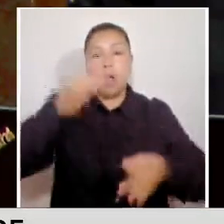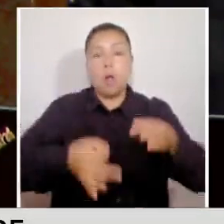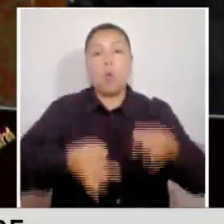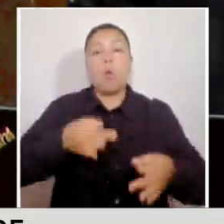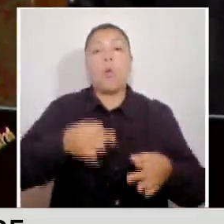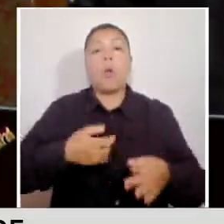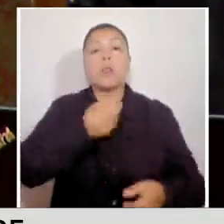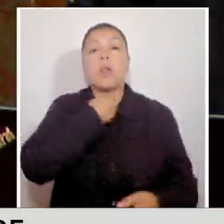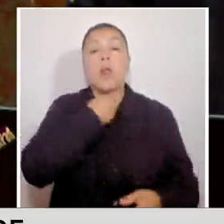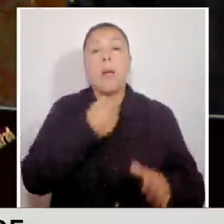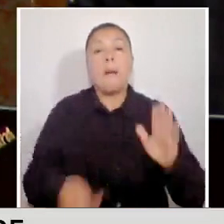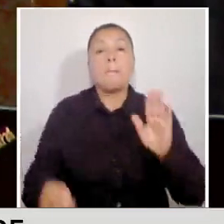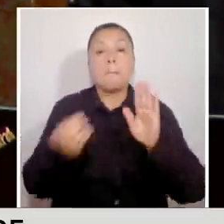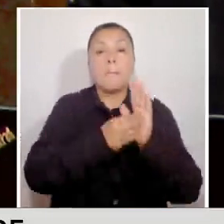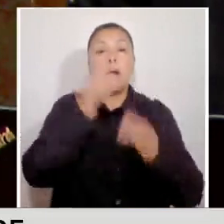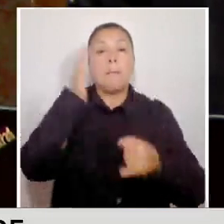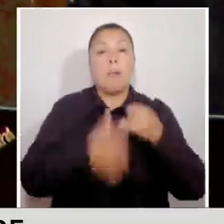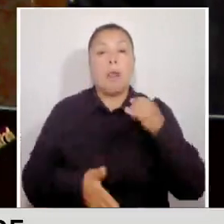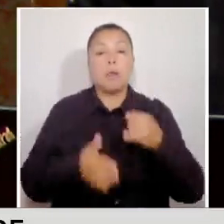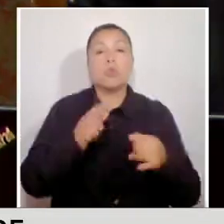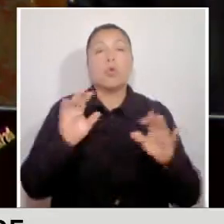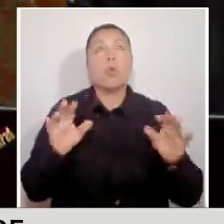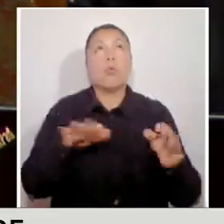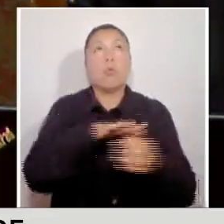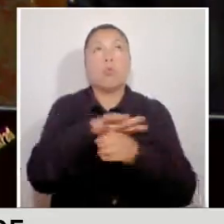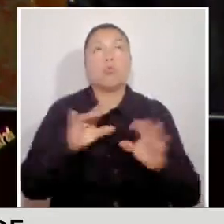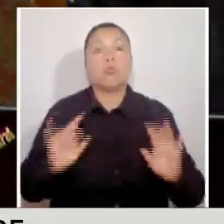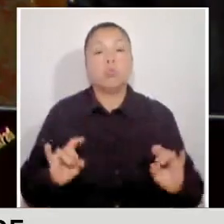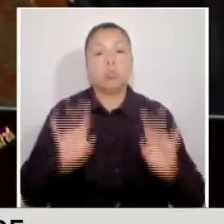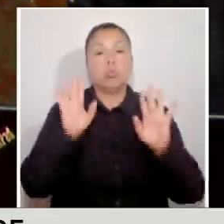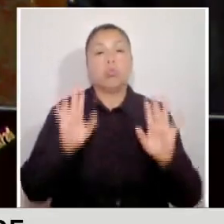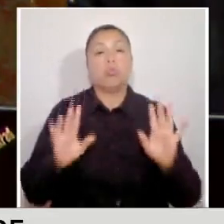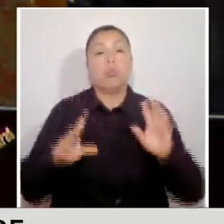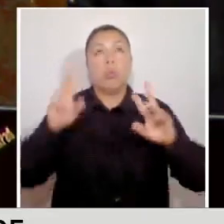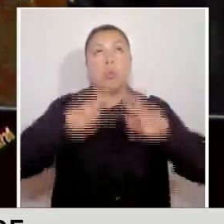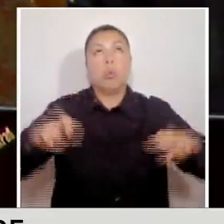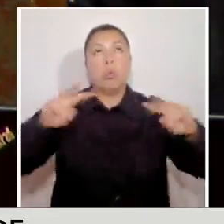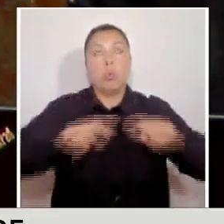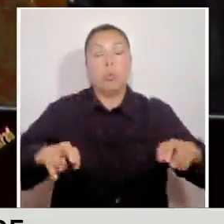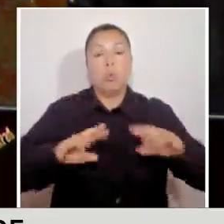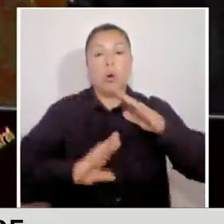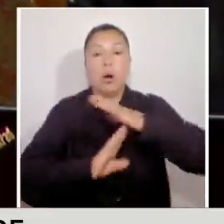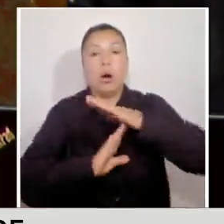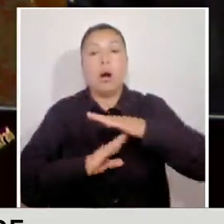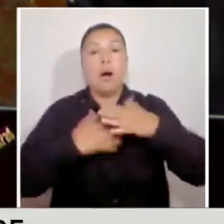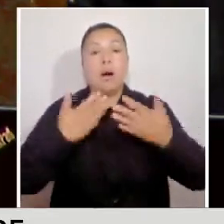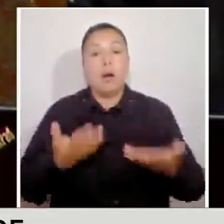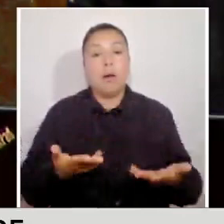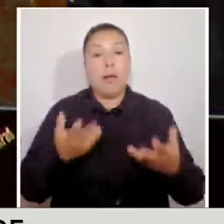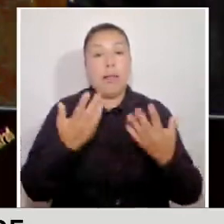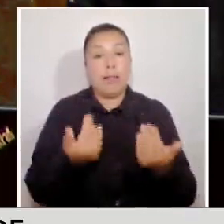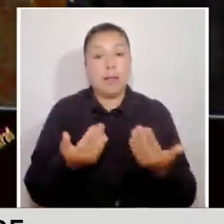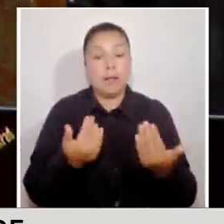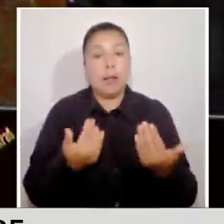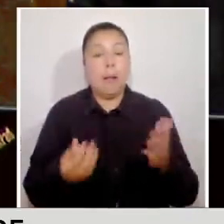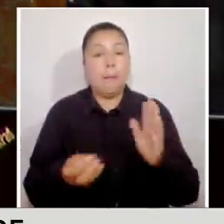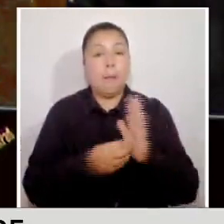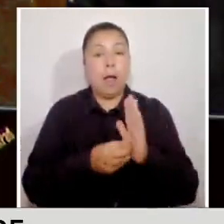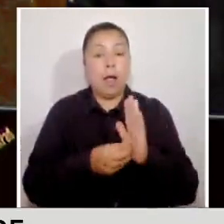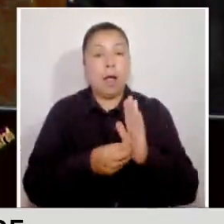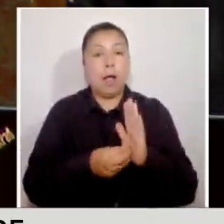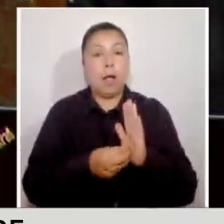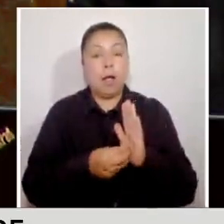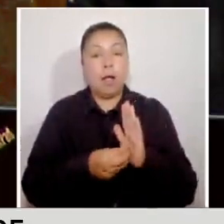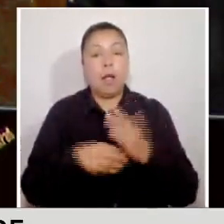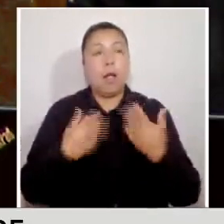aumente dicho plazo en el caso de que existieren diligencias investigativas pendientes que hagan necesario dicho aumento en ningún caso